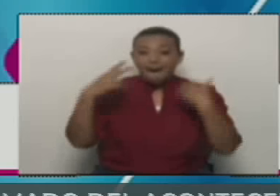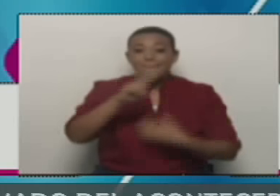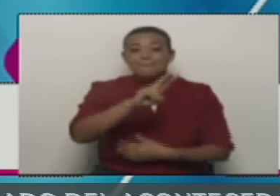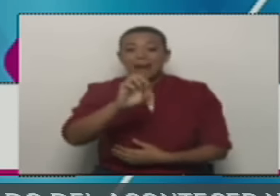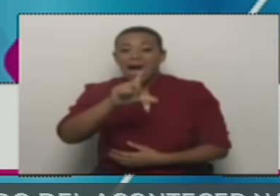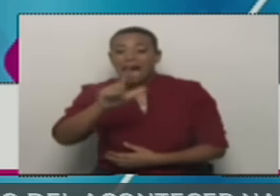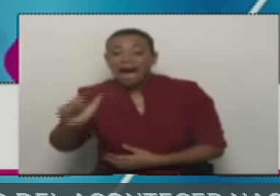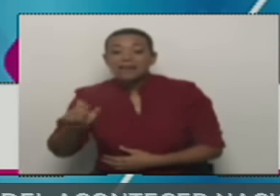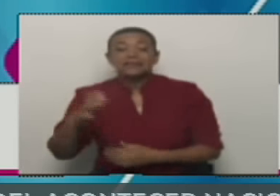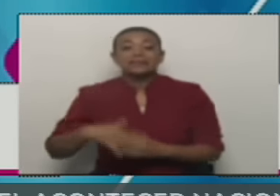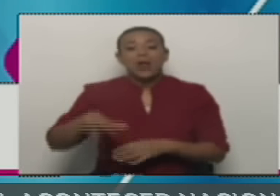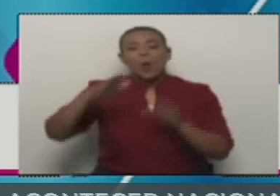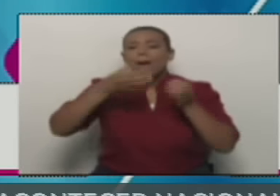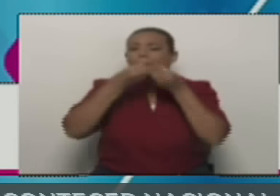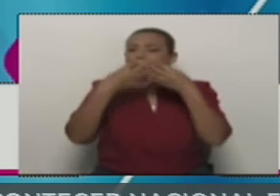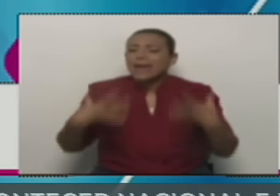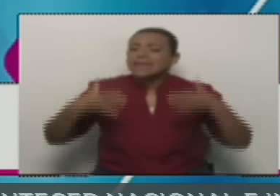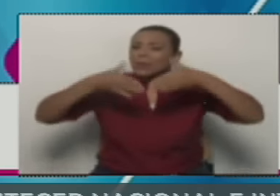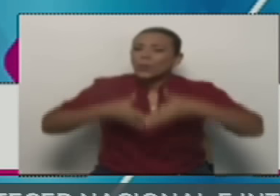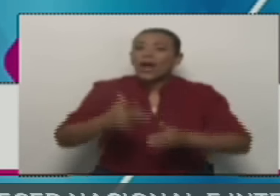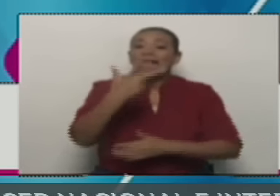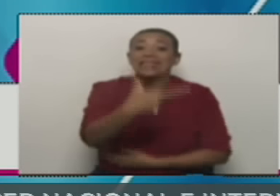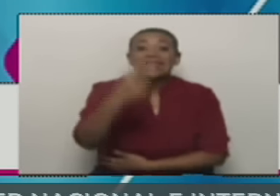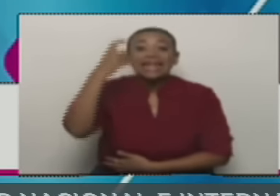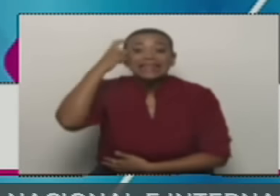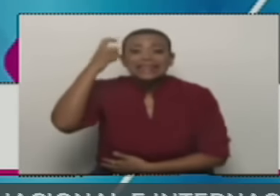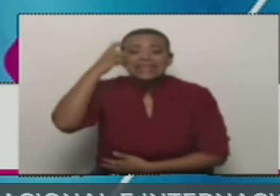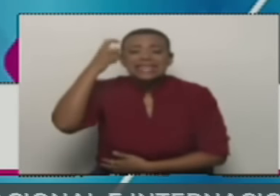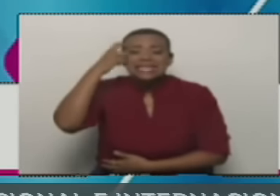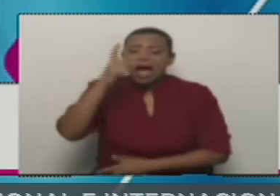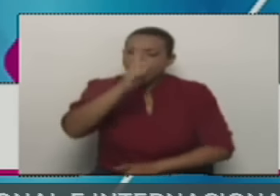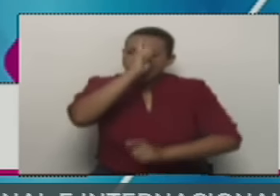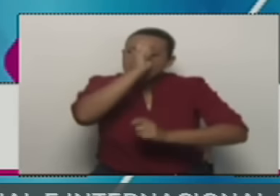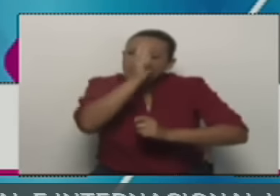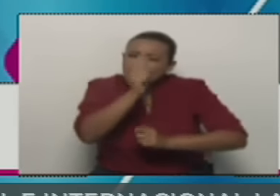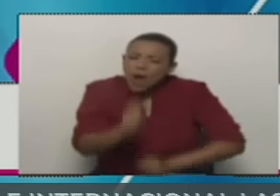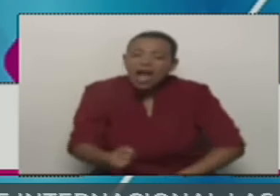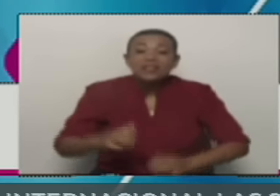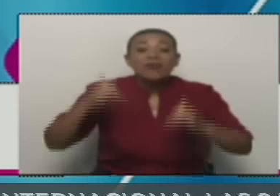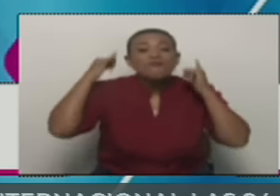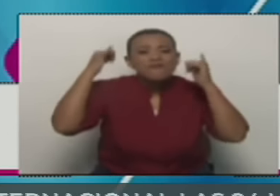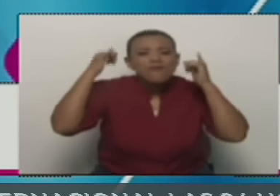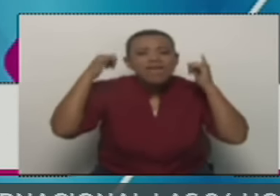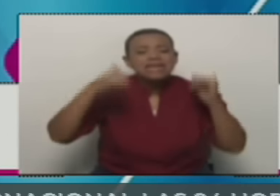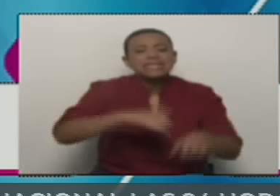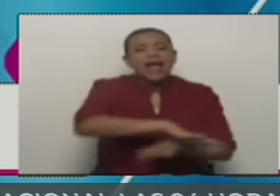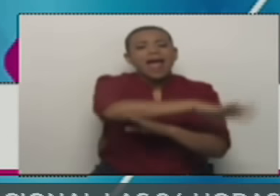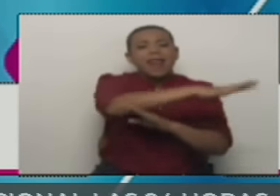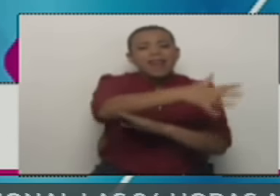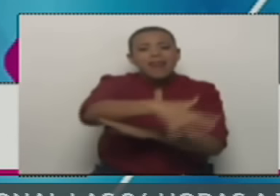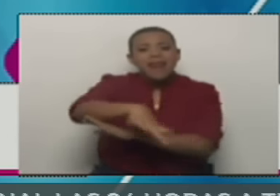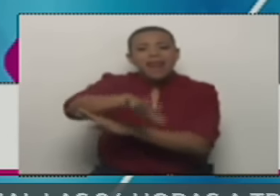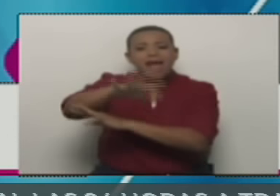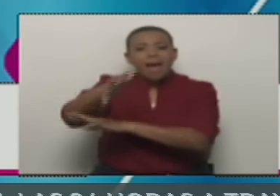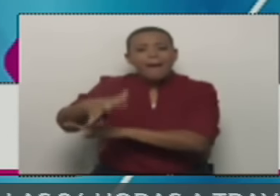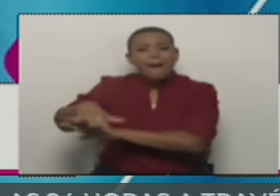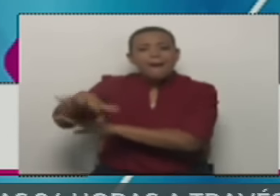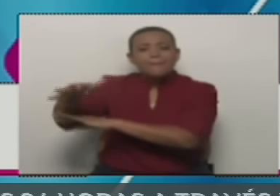hermosa procesión, tuvo 3 días conmemorando en la mar, en la